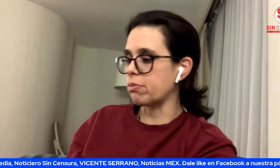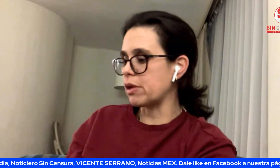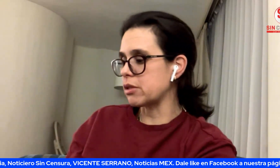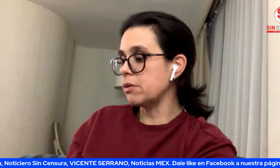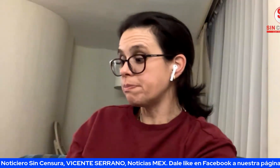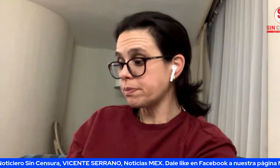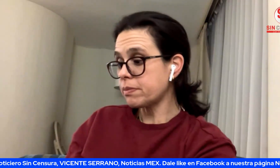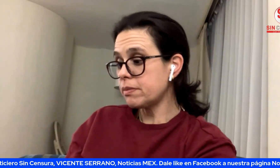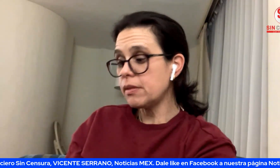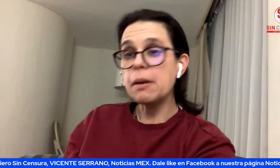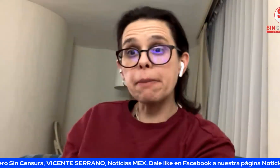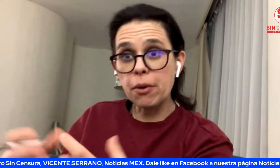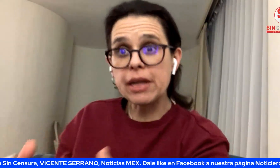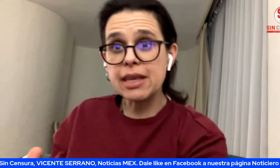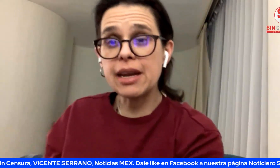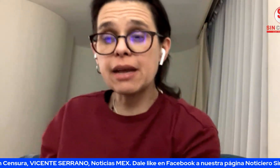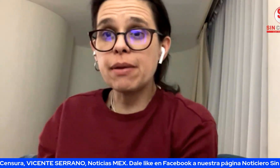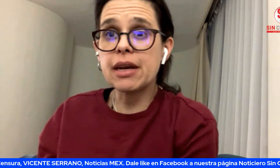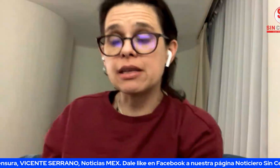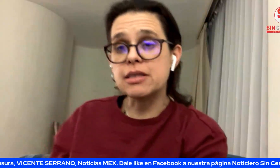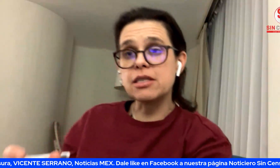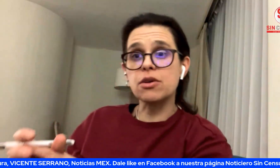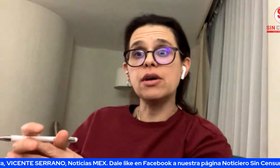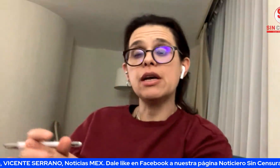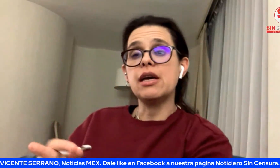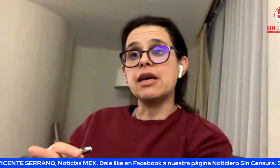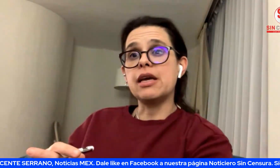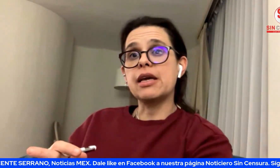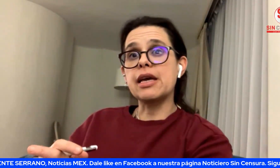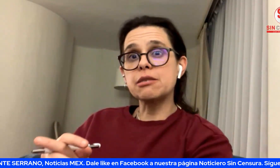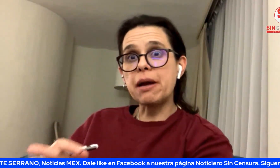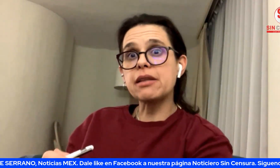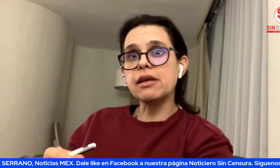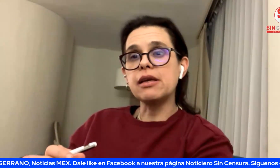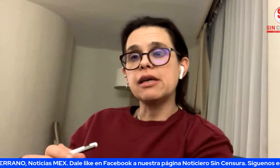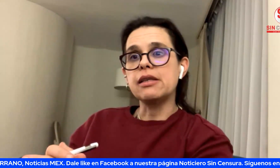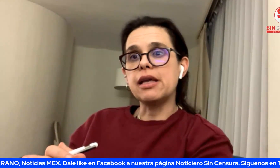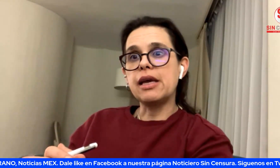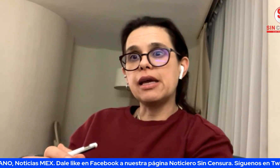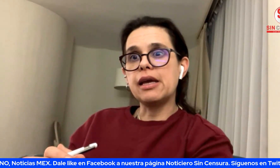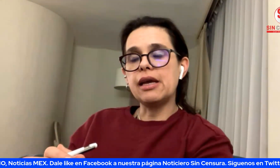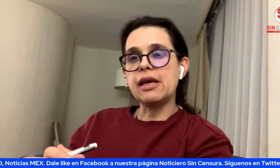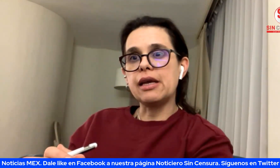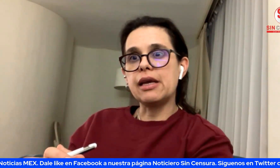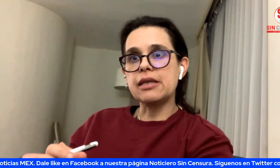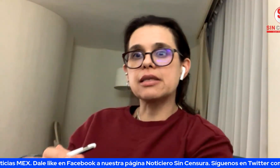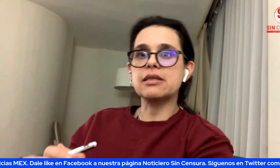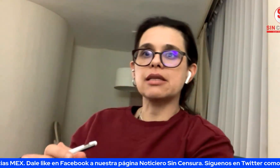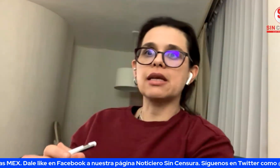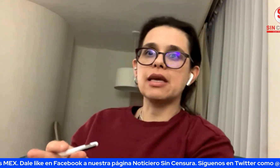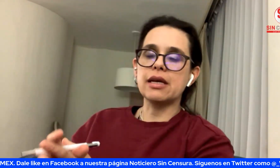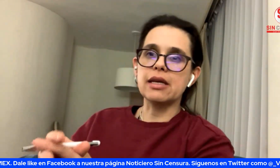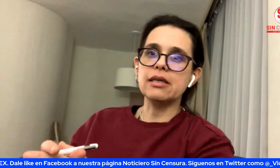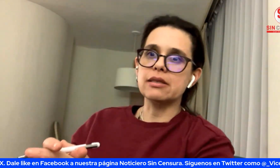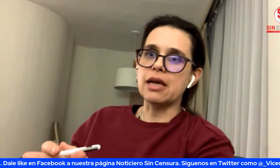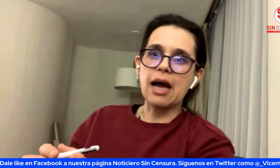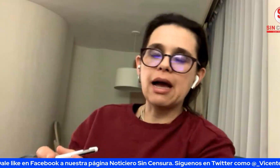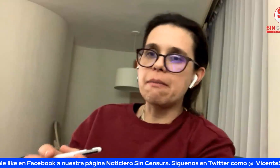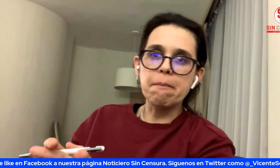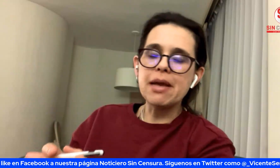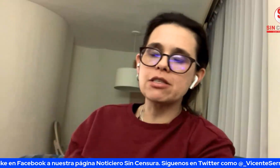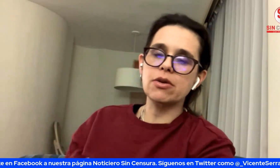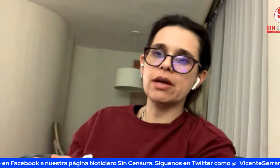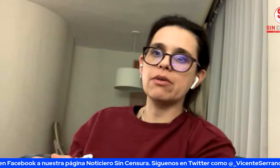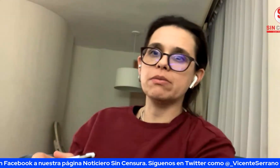también, por supuesto, pero que tiene que ver, insisto, que es parte de esta estrategia que se